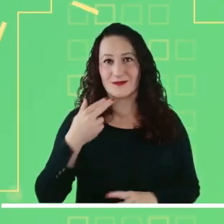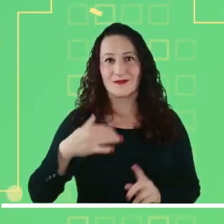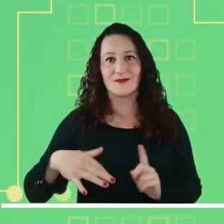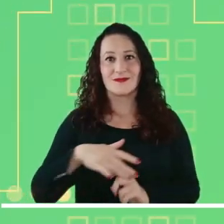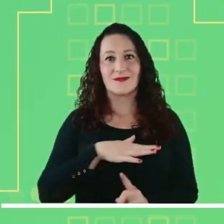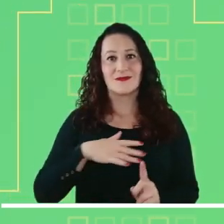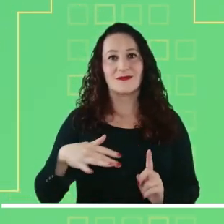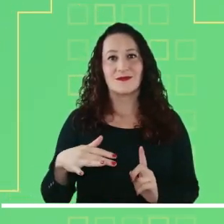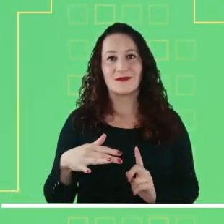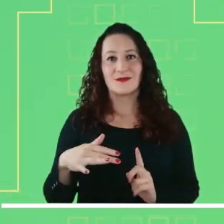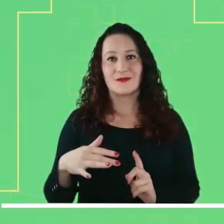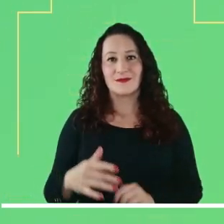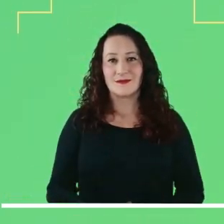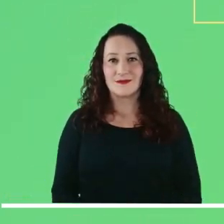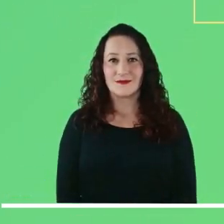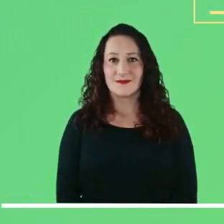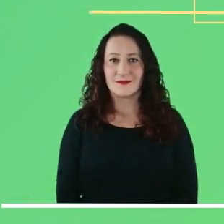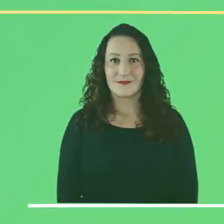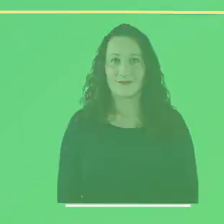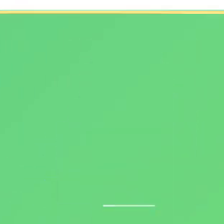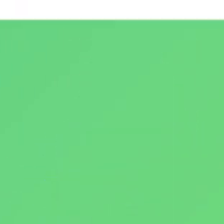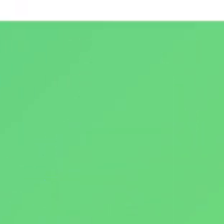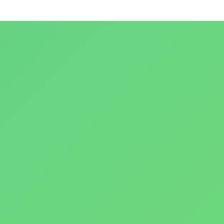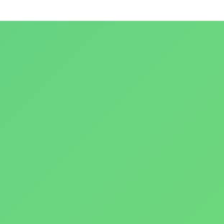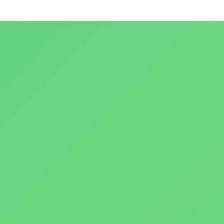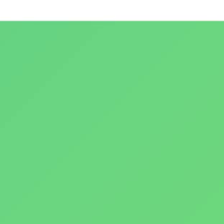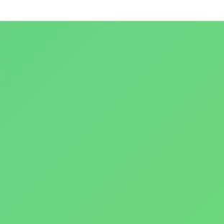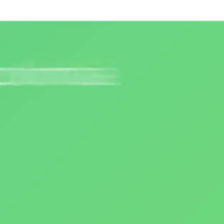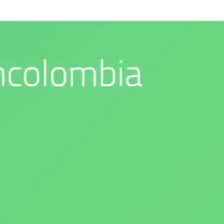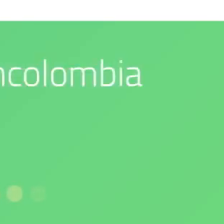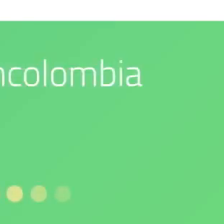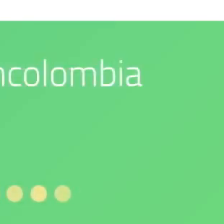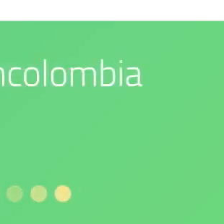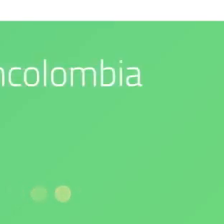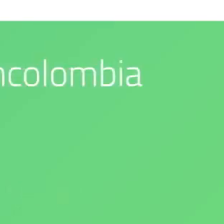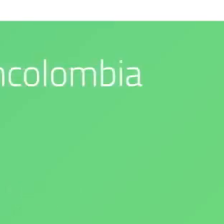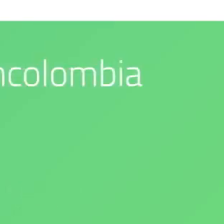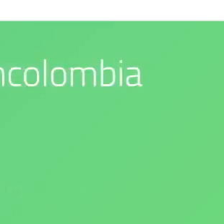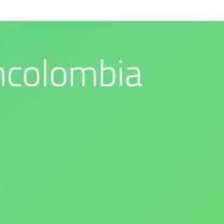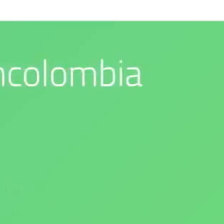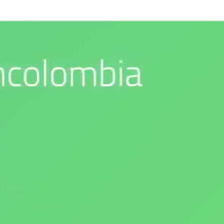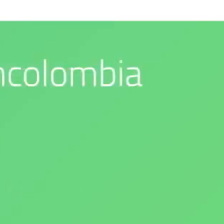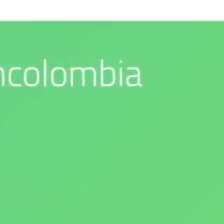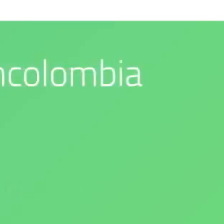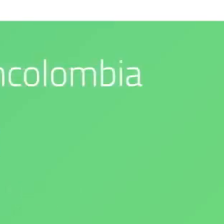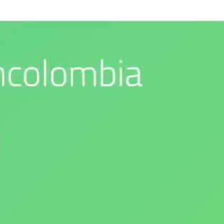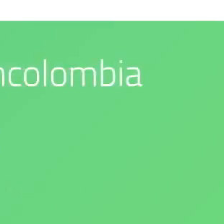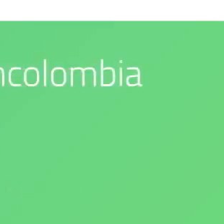Los esperamos en nuestras redes sociales. Nuestro compromiso es con el medio ambiente.